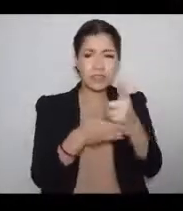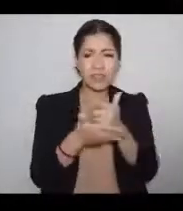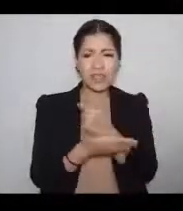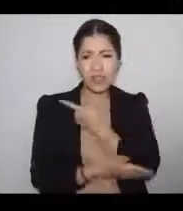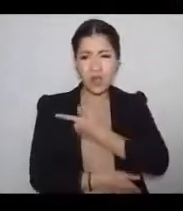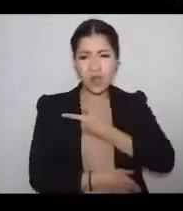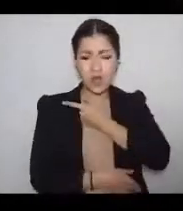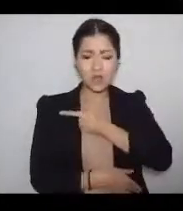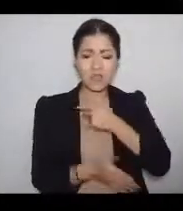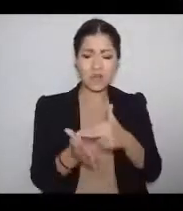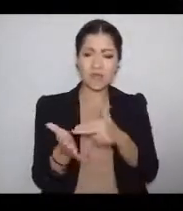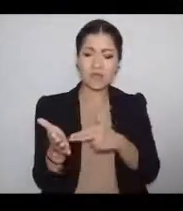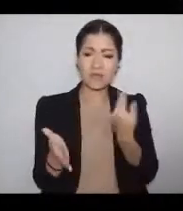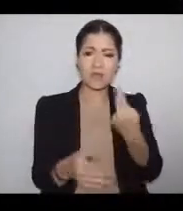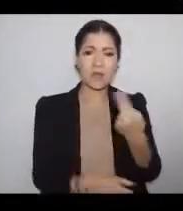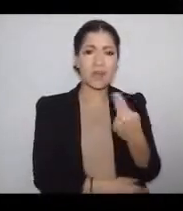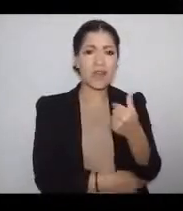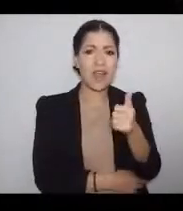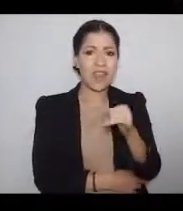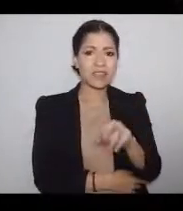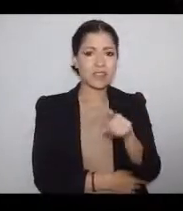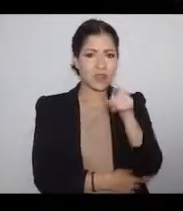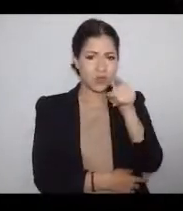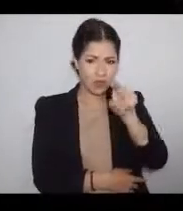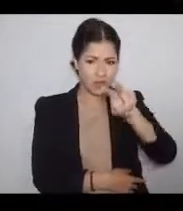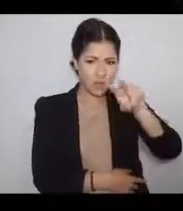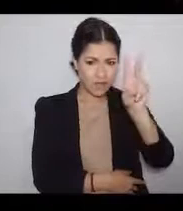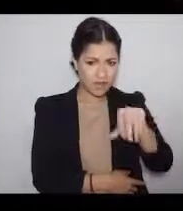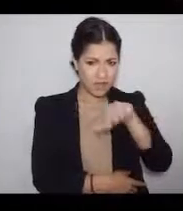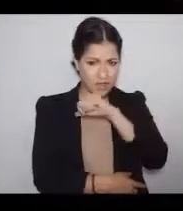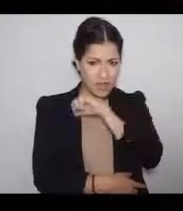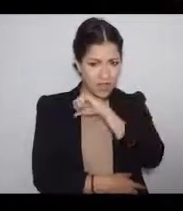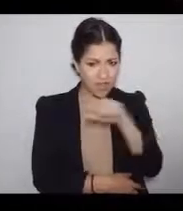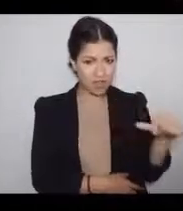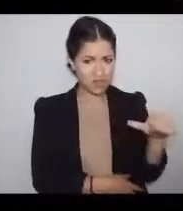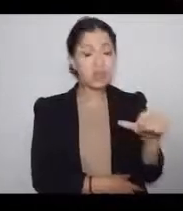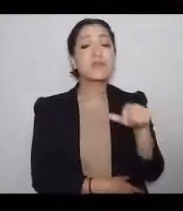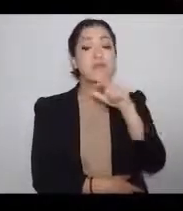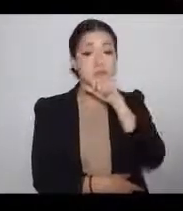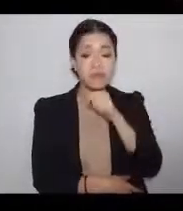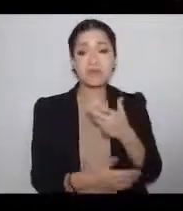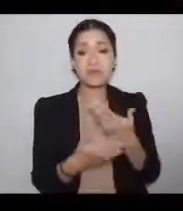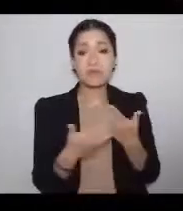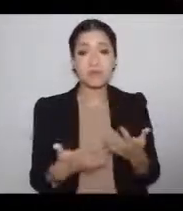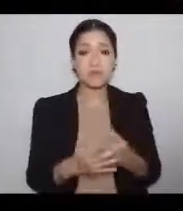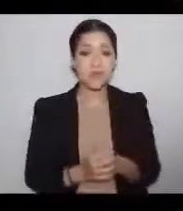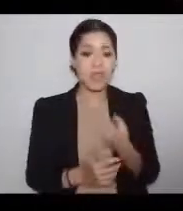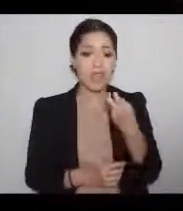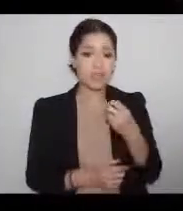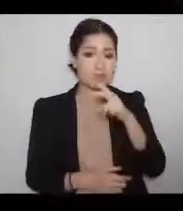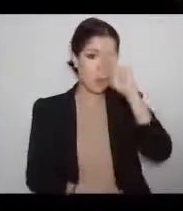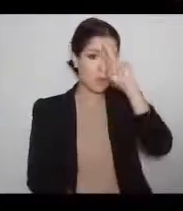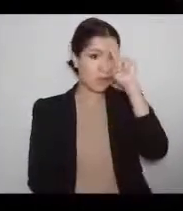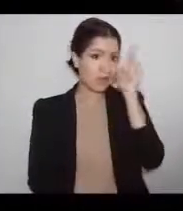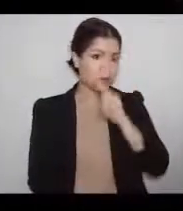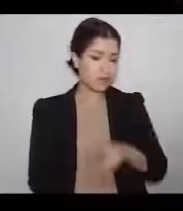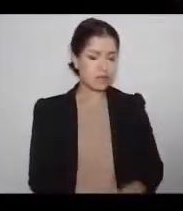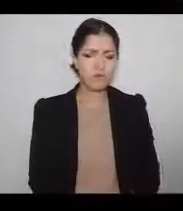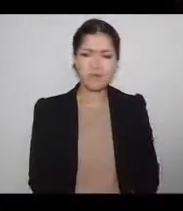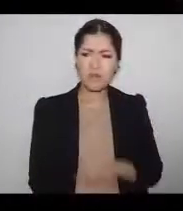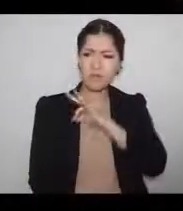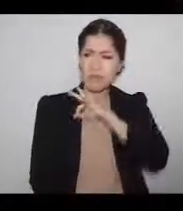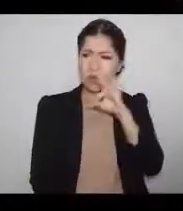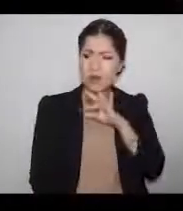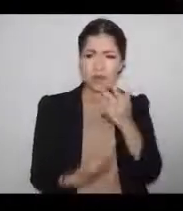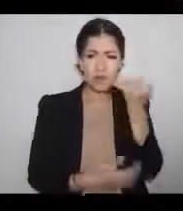firmar con ese nombre. Tu egoísmo es mucho más grave que tus torpezas con el latín. ¿Podríamos hablar